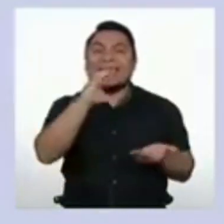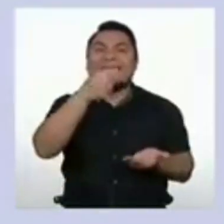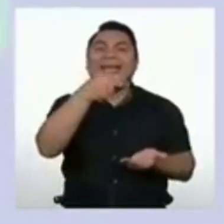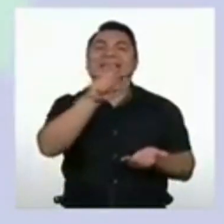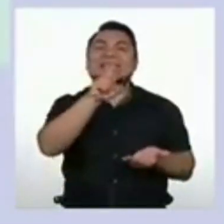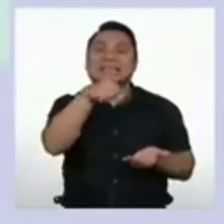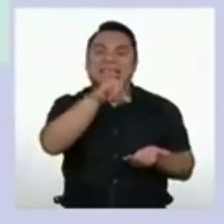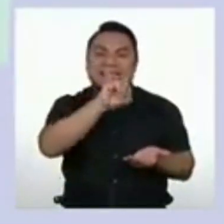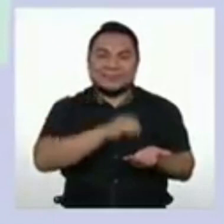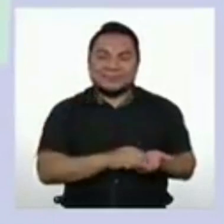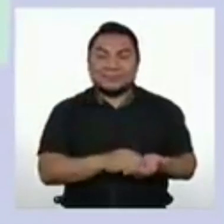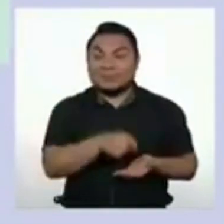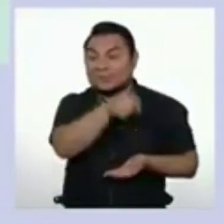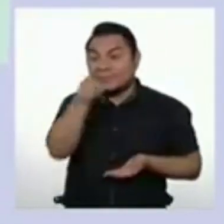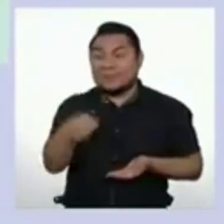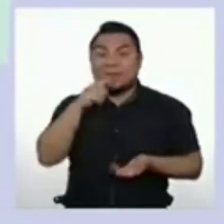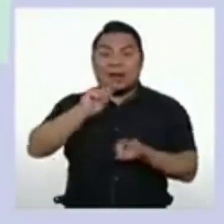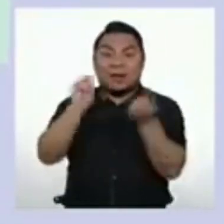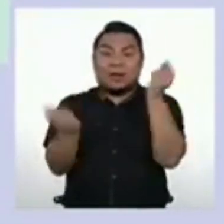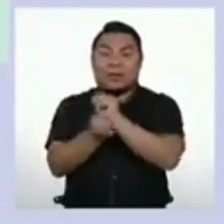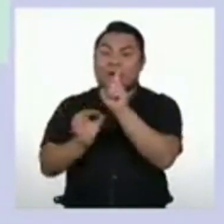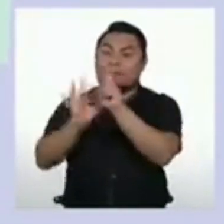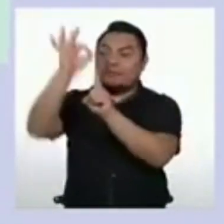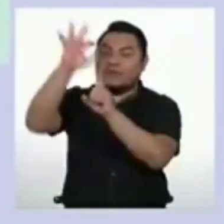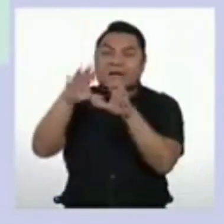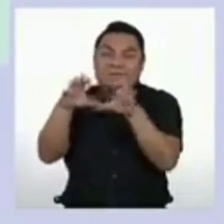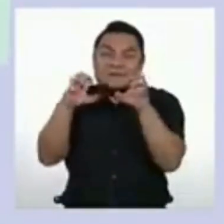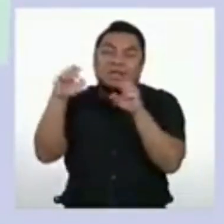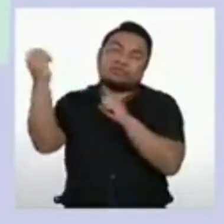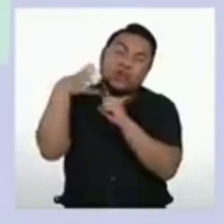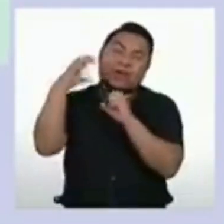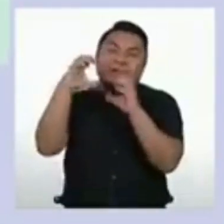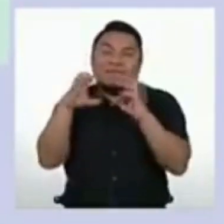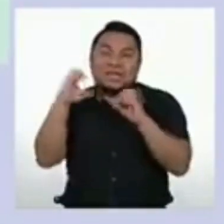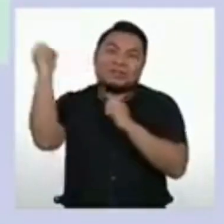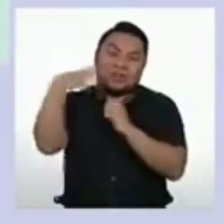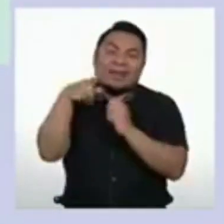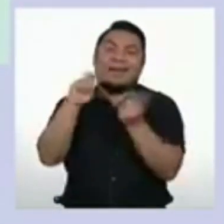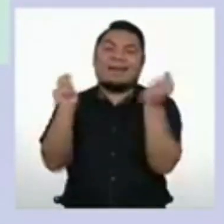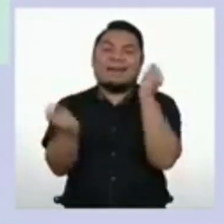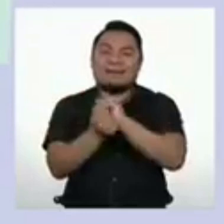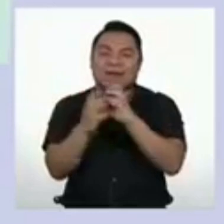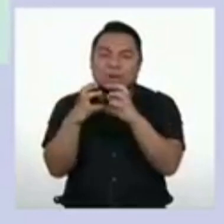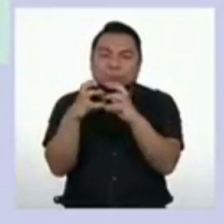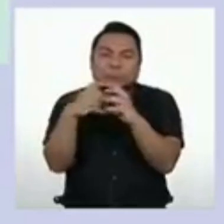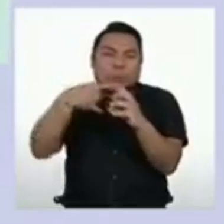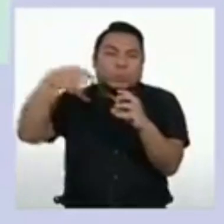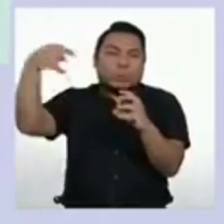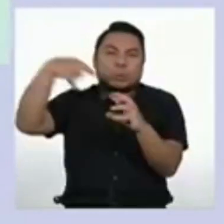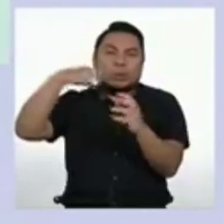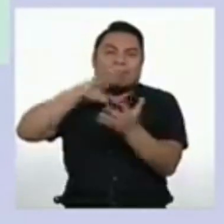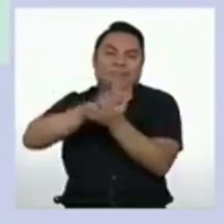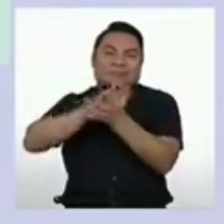charqui. El cambio de temperatura forma cristales de agua que luego se evaporan causando deshidratación.